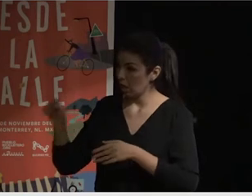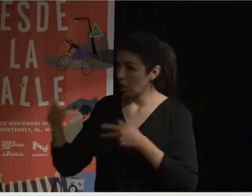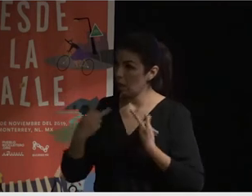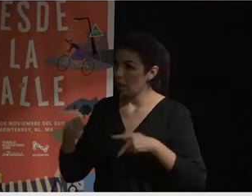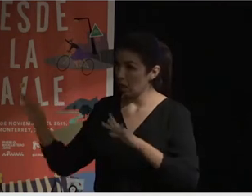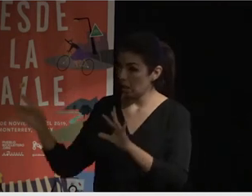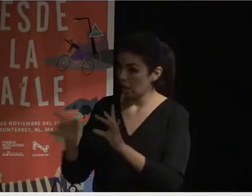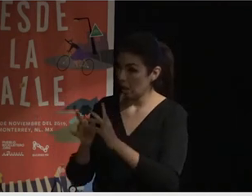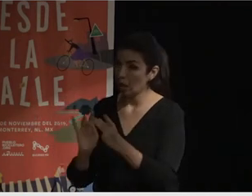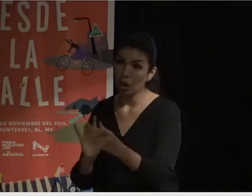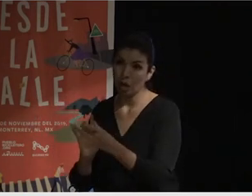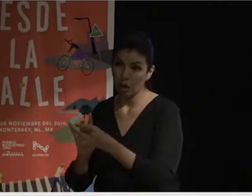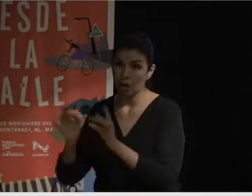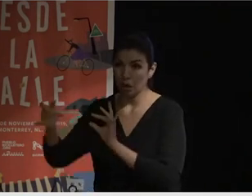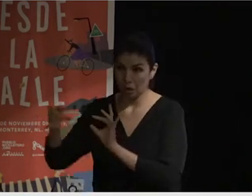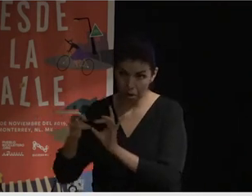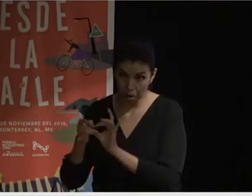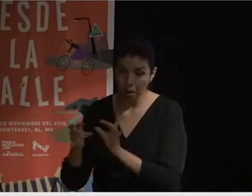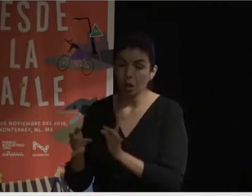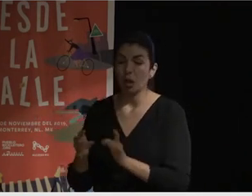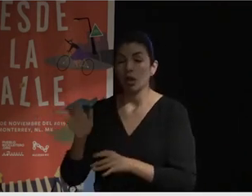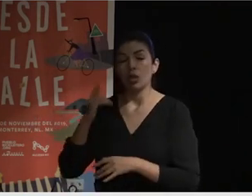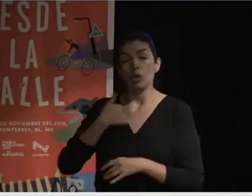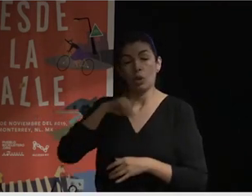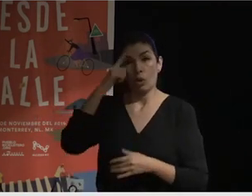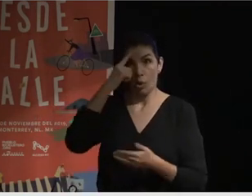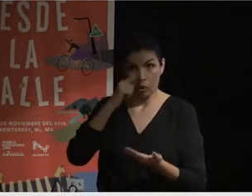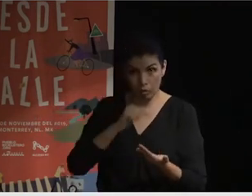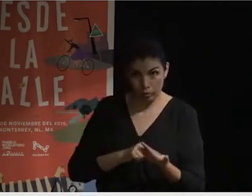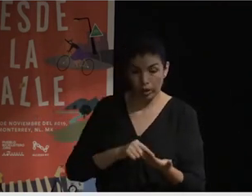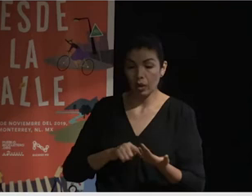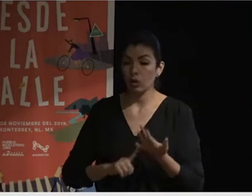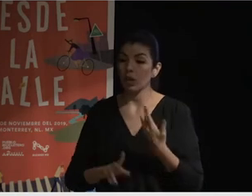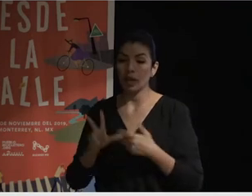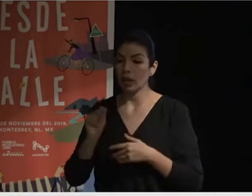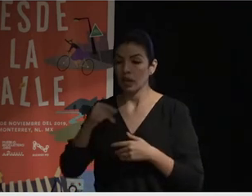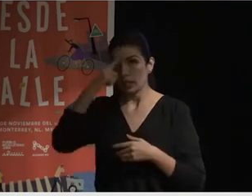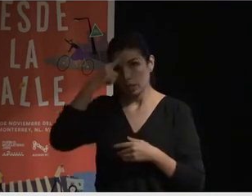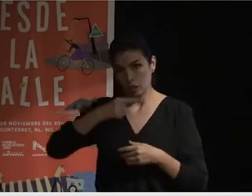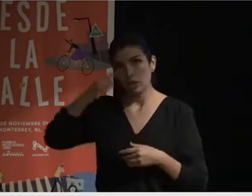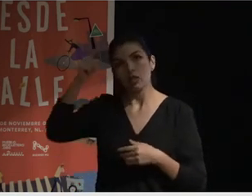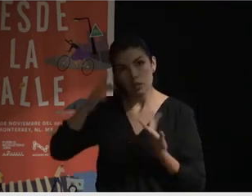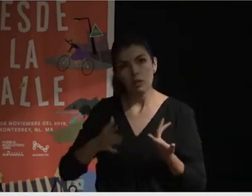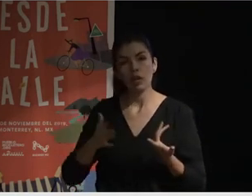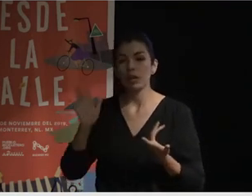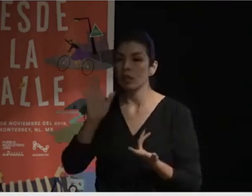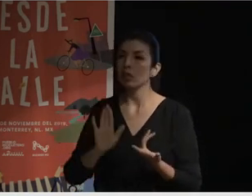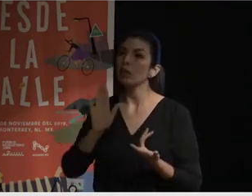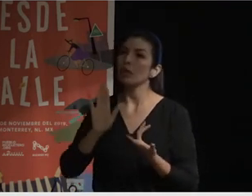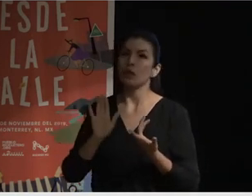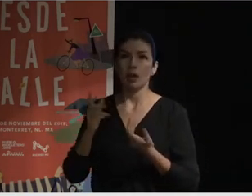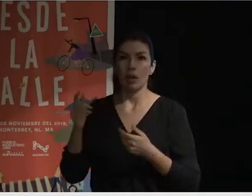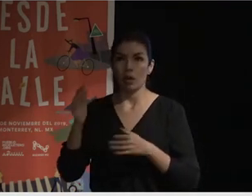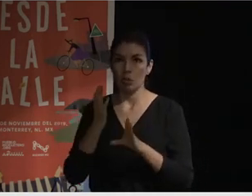para mí sería que son procesos de colonización, ¿no? Y cada vez más vinculados al capital transnacional, que ya ni siquiera ubicamos. Vean